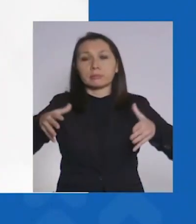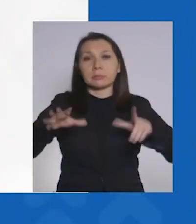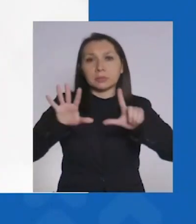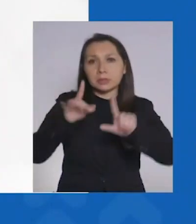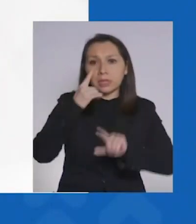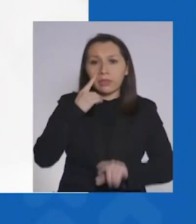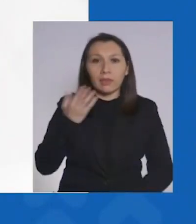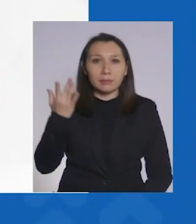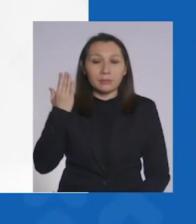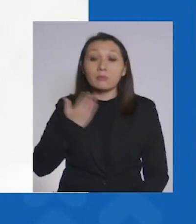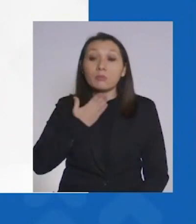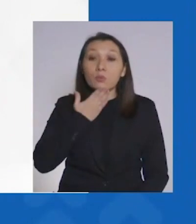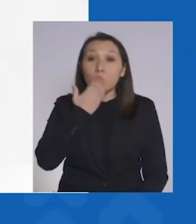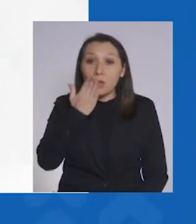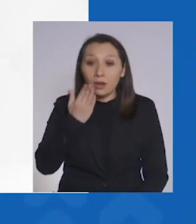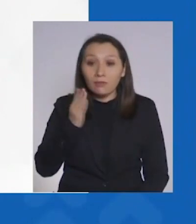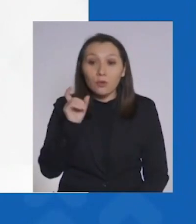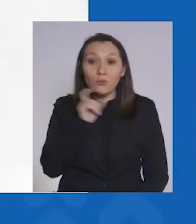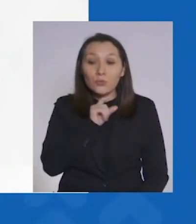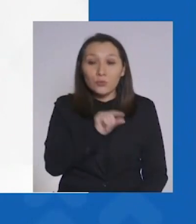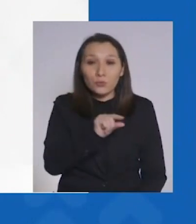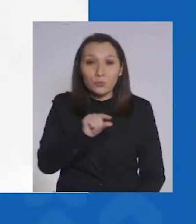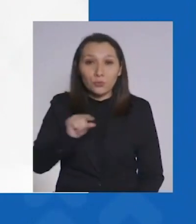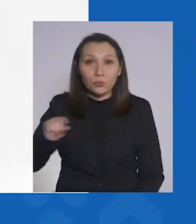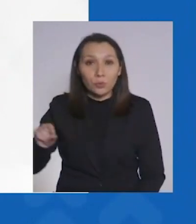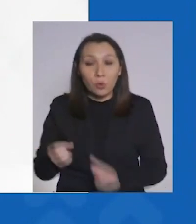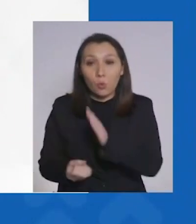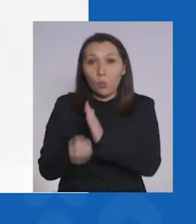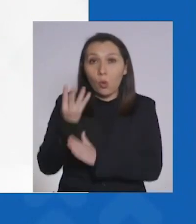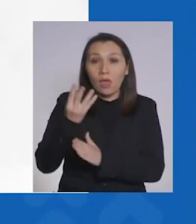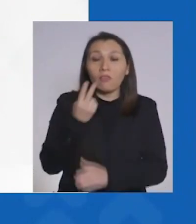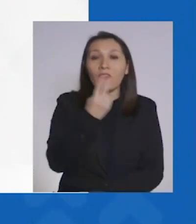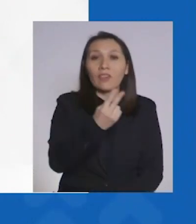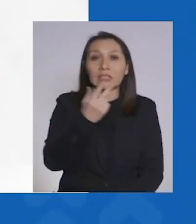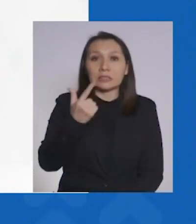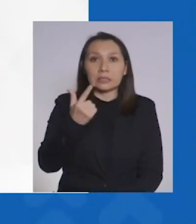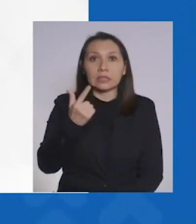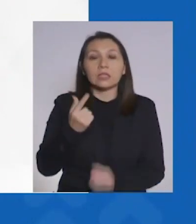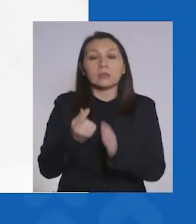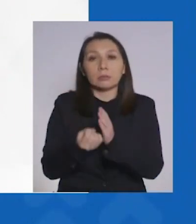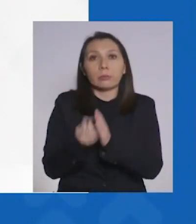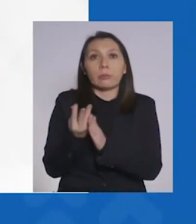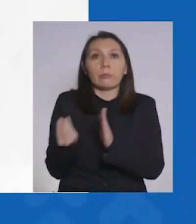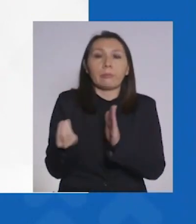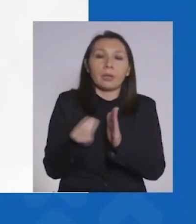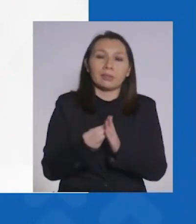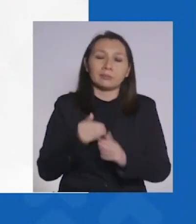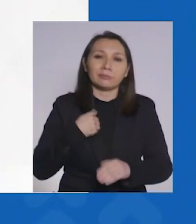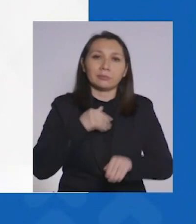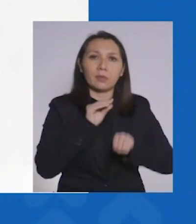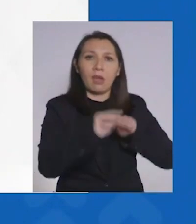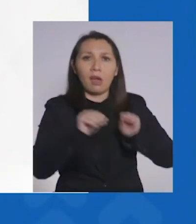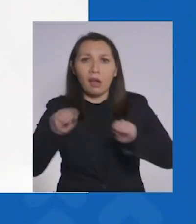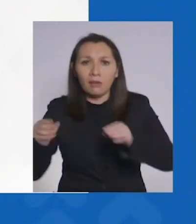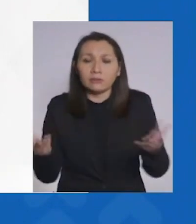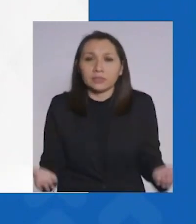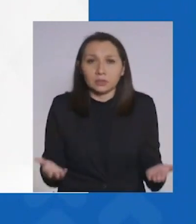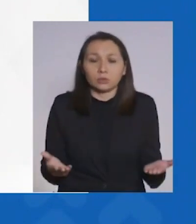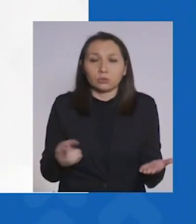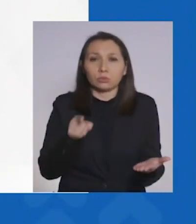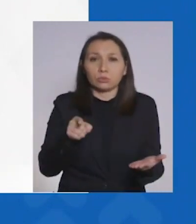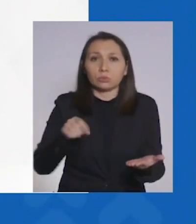y en la los últimos casos nuevos son 27 llamó a la